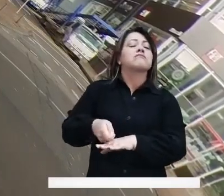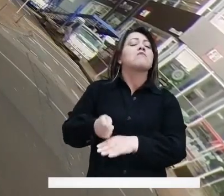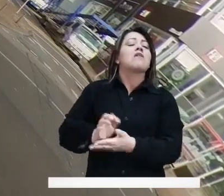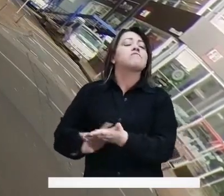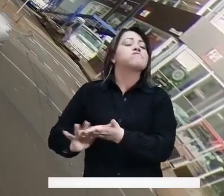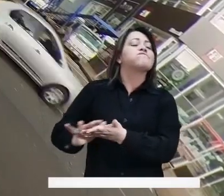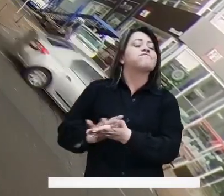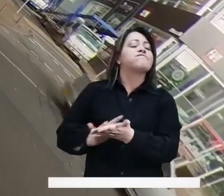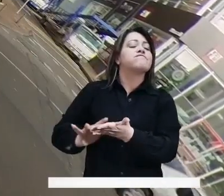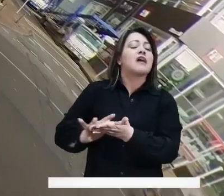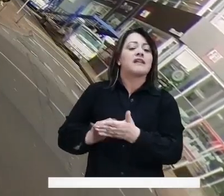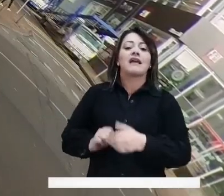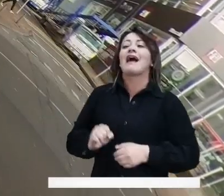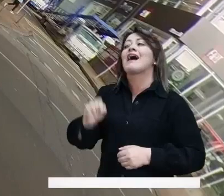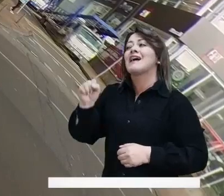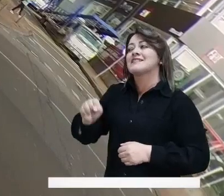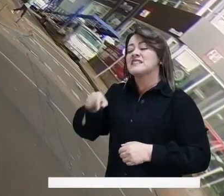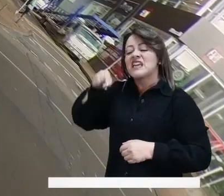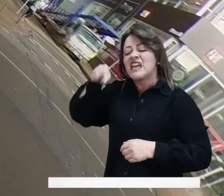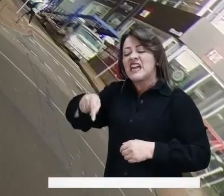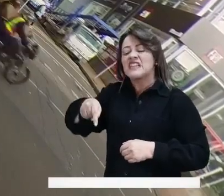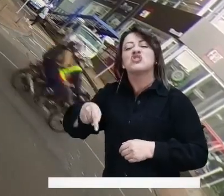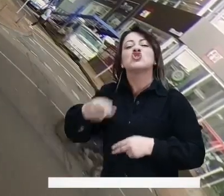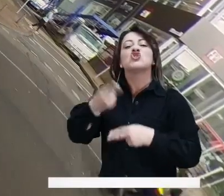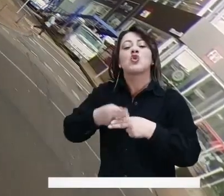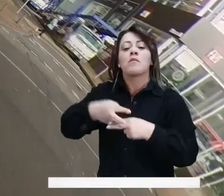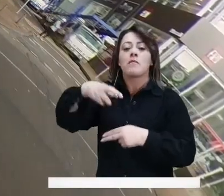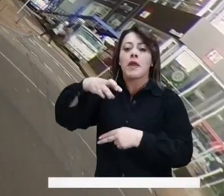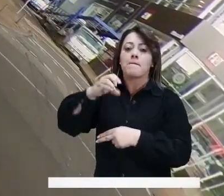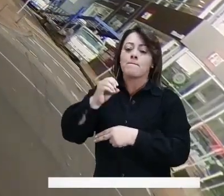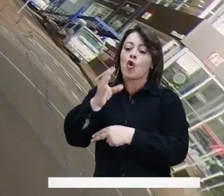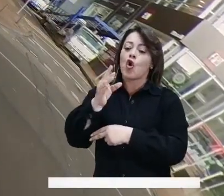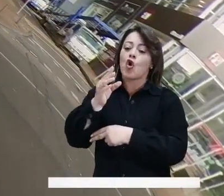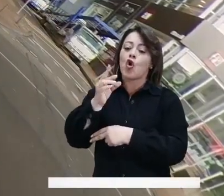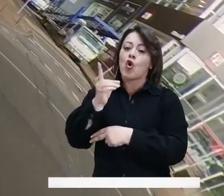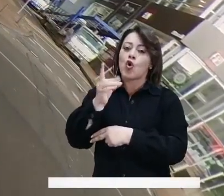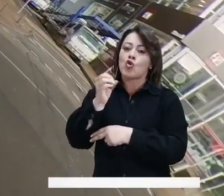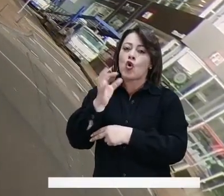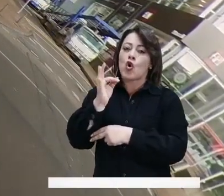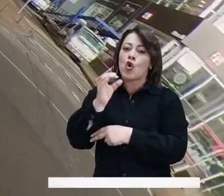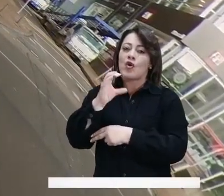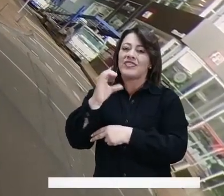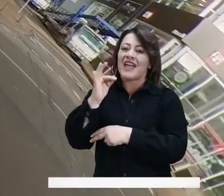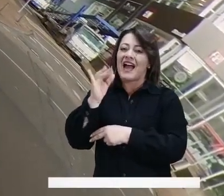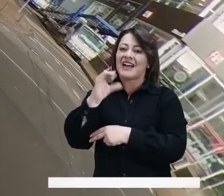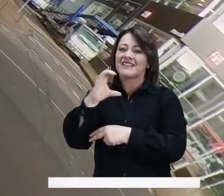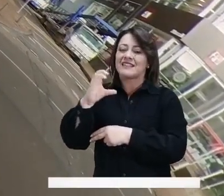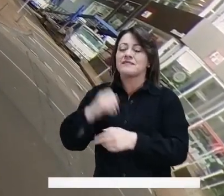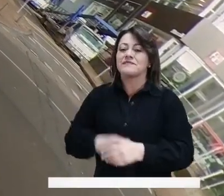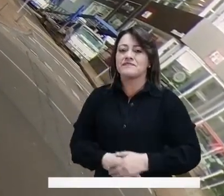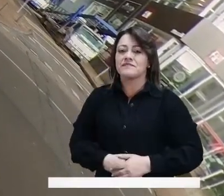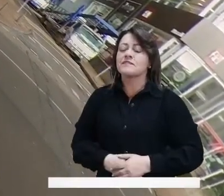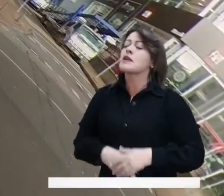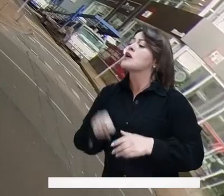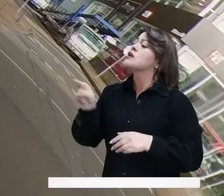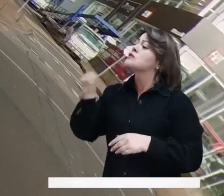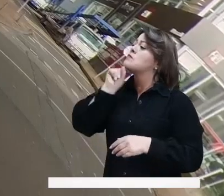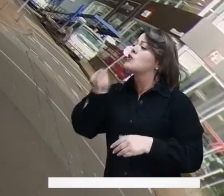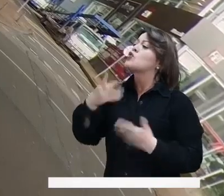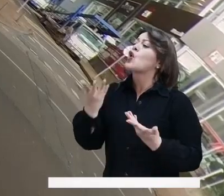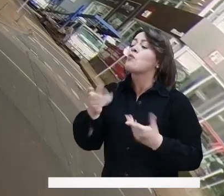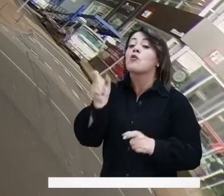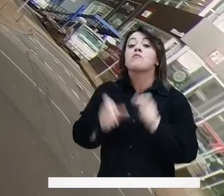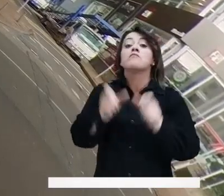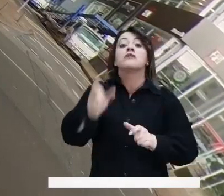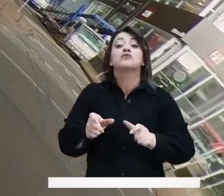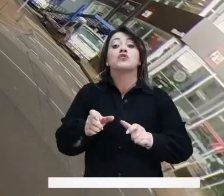es un sistema braille. Sí, se llama señalización podotáctil. ¿Qué pensarías que podemos aportar para que estas personas con discapacidades puedan transitar